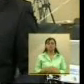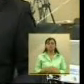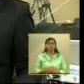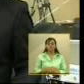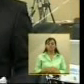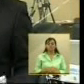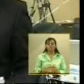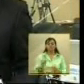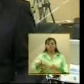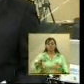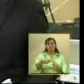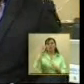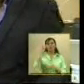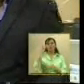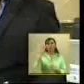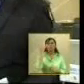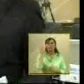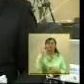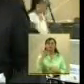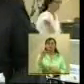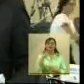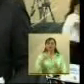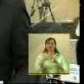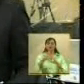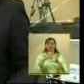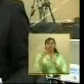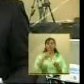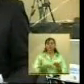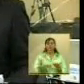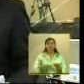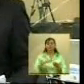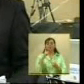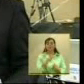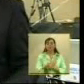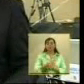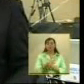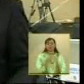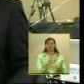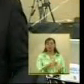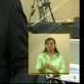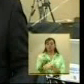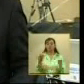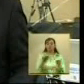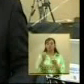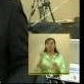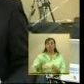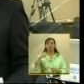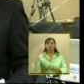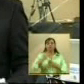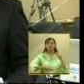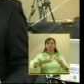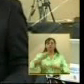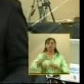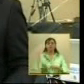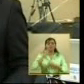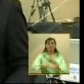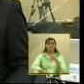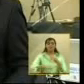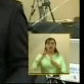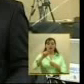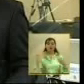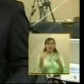Luego de 9 días de estar incomunicados, se reúnen para cumplir un consejo de guerra, donde fueron juzgados y sentenciados a